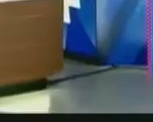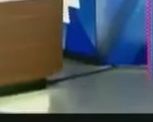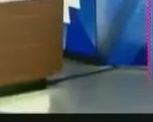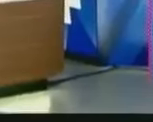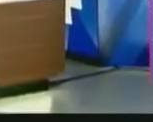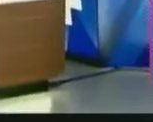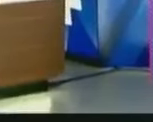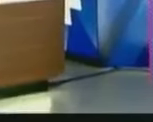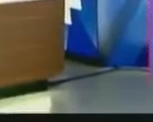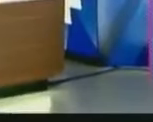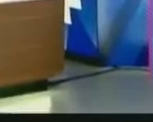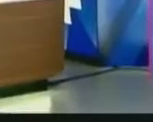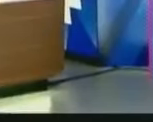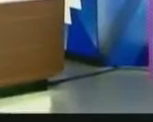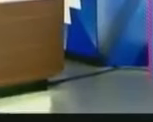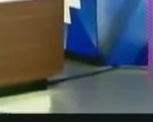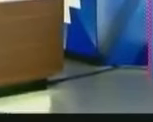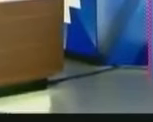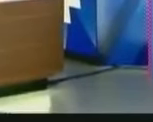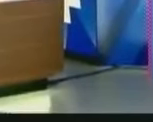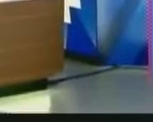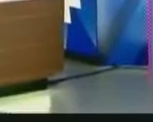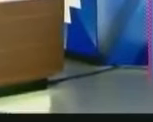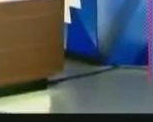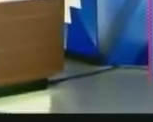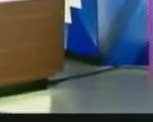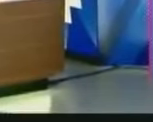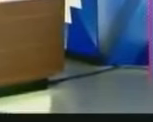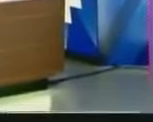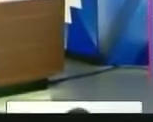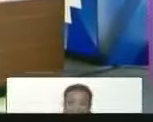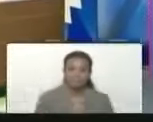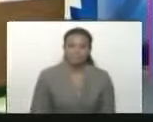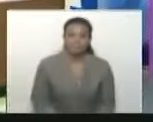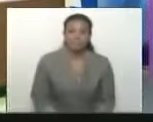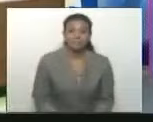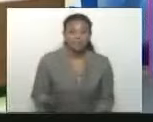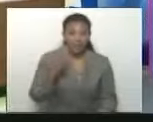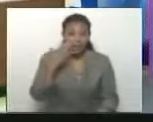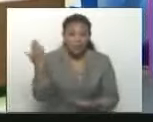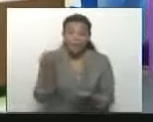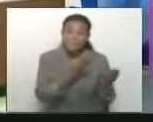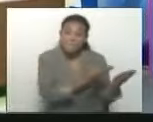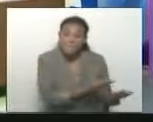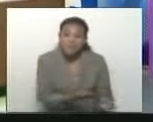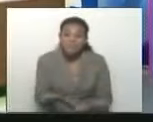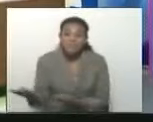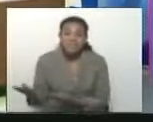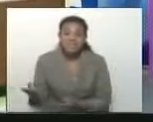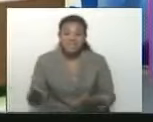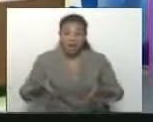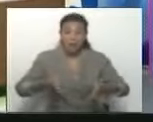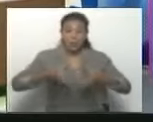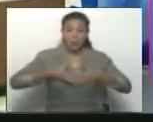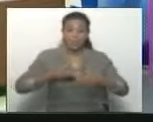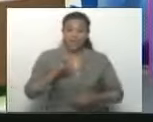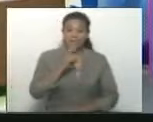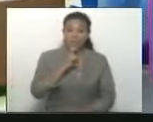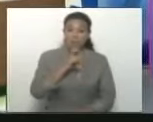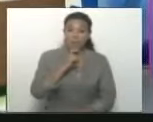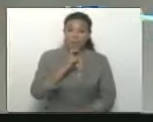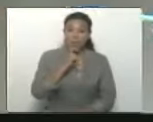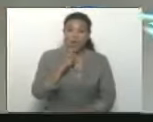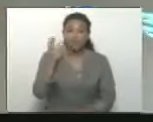y recibimos con un aplauso a la medalla de oro los campeones de robótica del mundo de Maracaibo